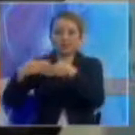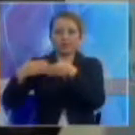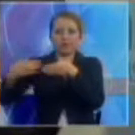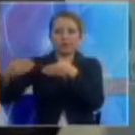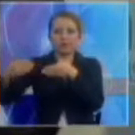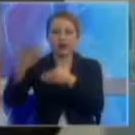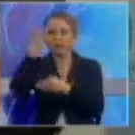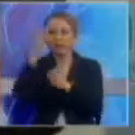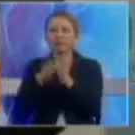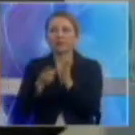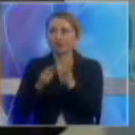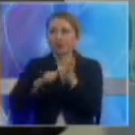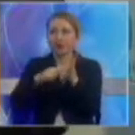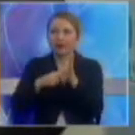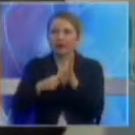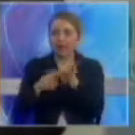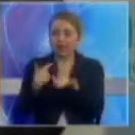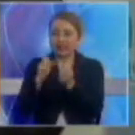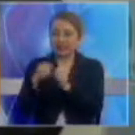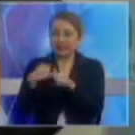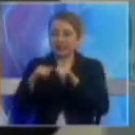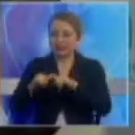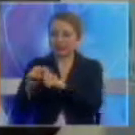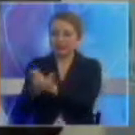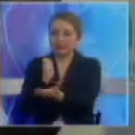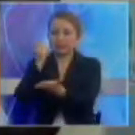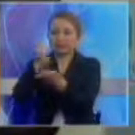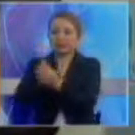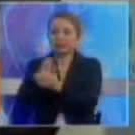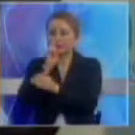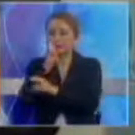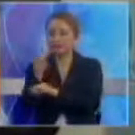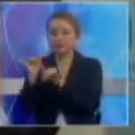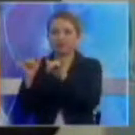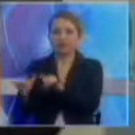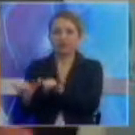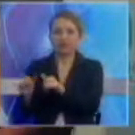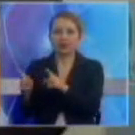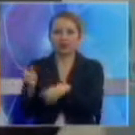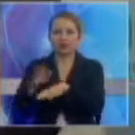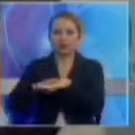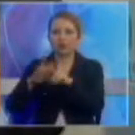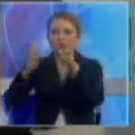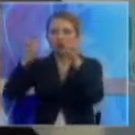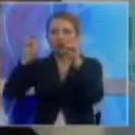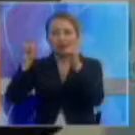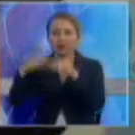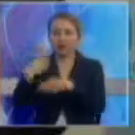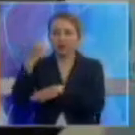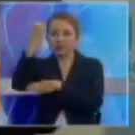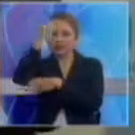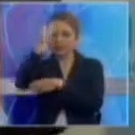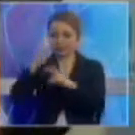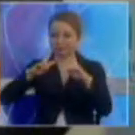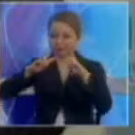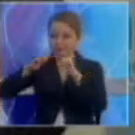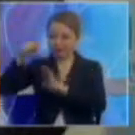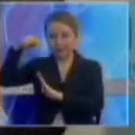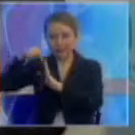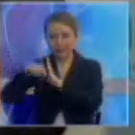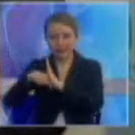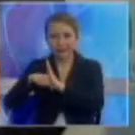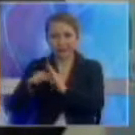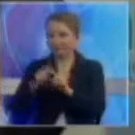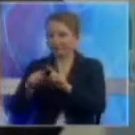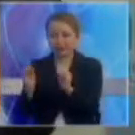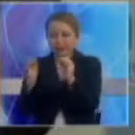que implica mantener la inversión permanentemente en el ámbito de la educación, de la investigación